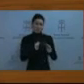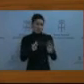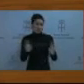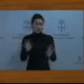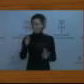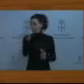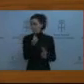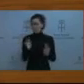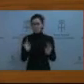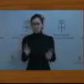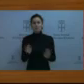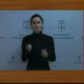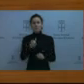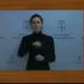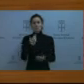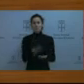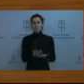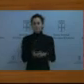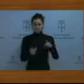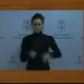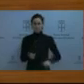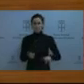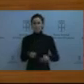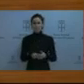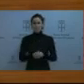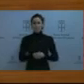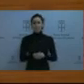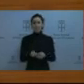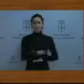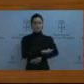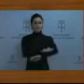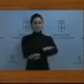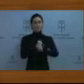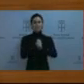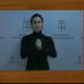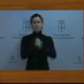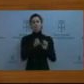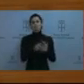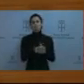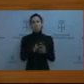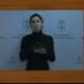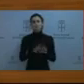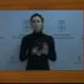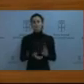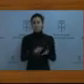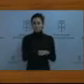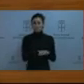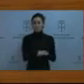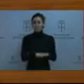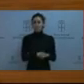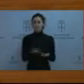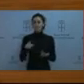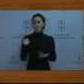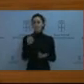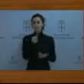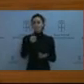ahora a nosotros nos consta que en nuestro país el ministerio trabaja en ese sentido. En aquel momento, hace un año,